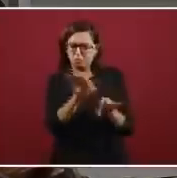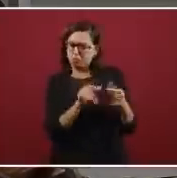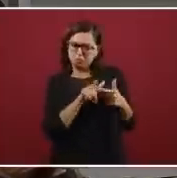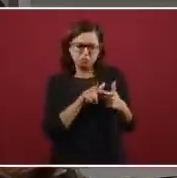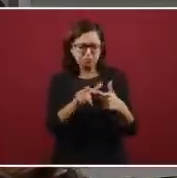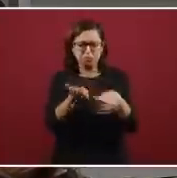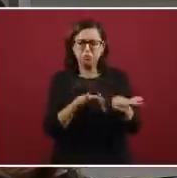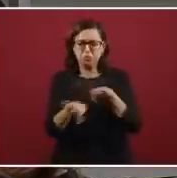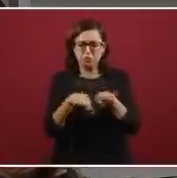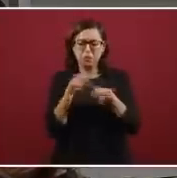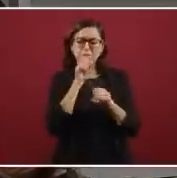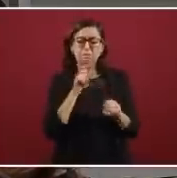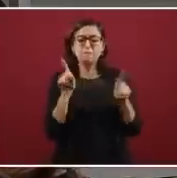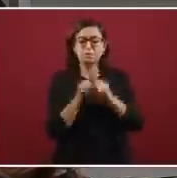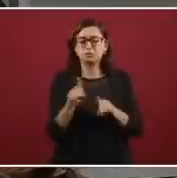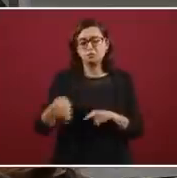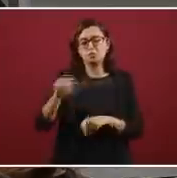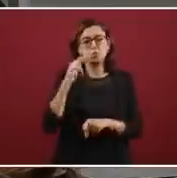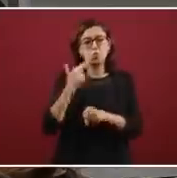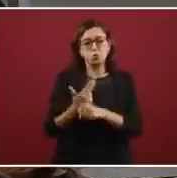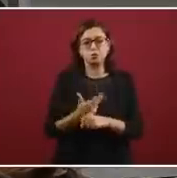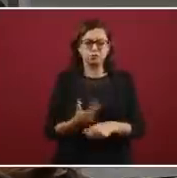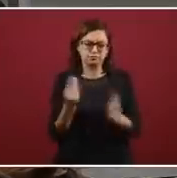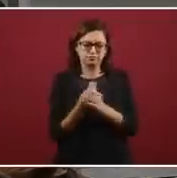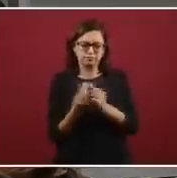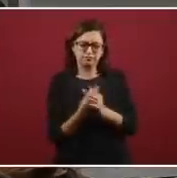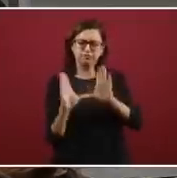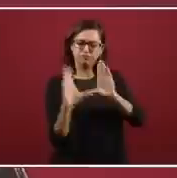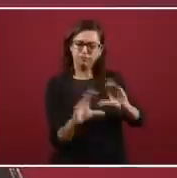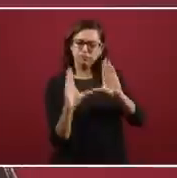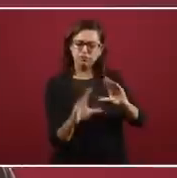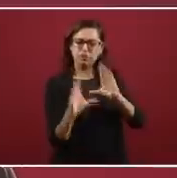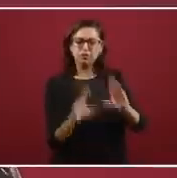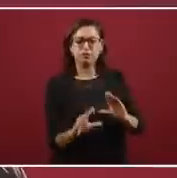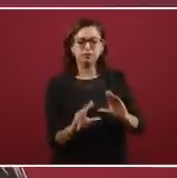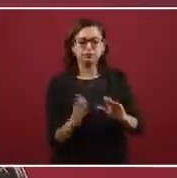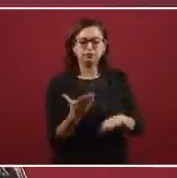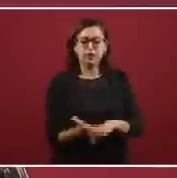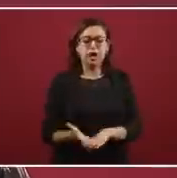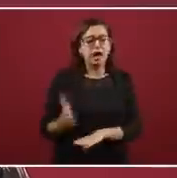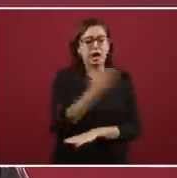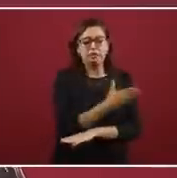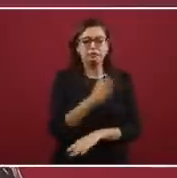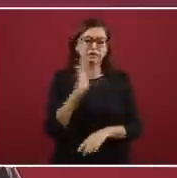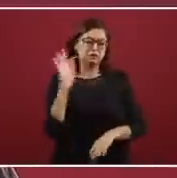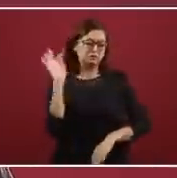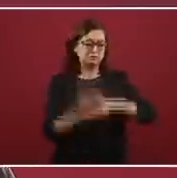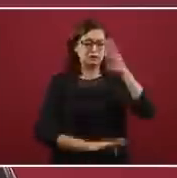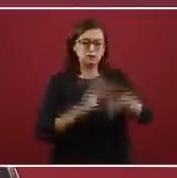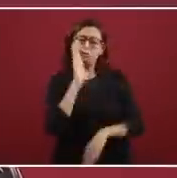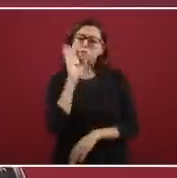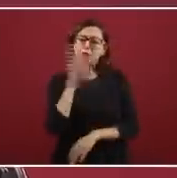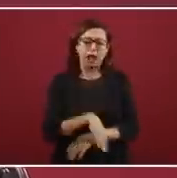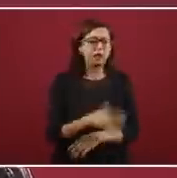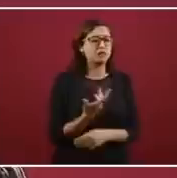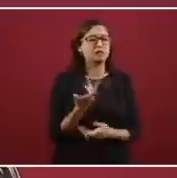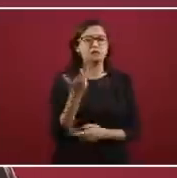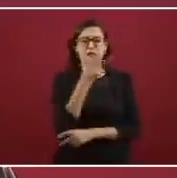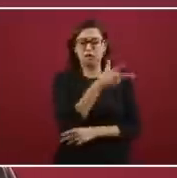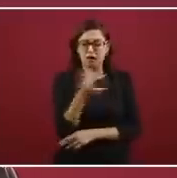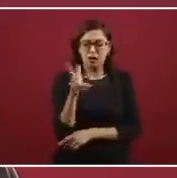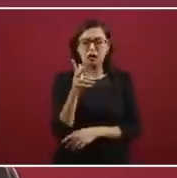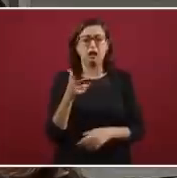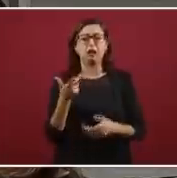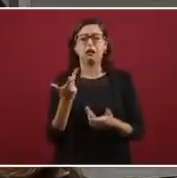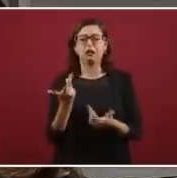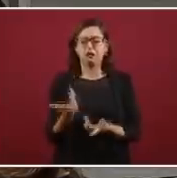además él se ha encargado de capacitar al personal de Sepropie, que había estado muy maltratado, a los camarógrafos, se ha